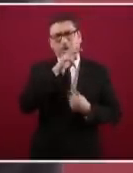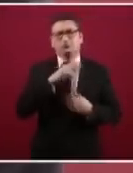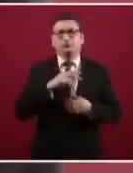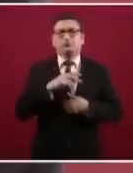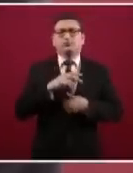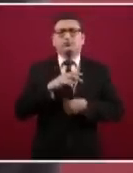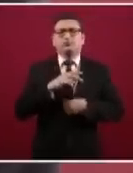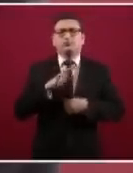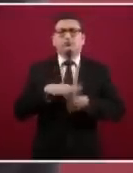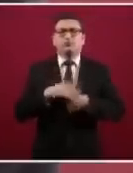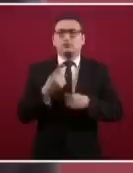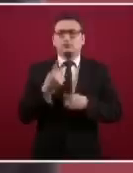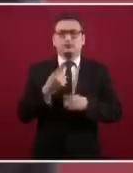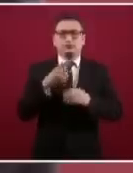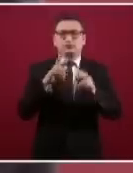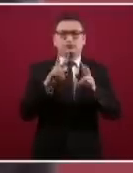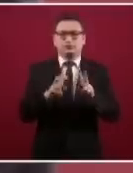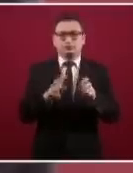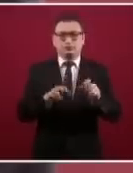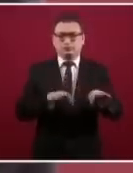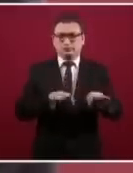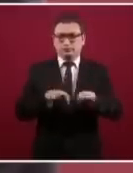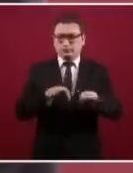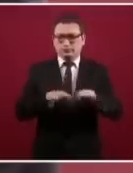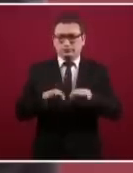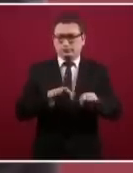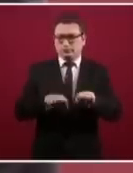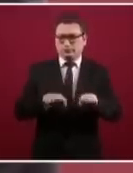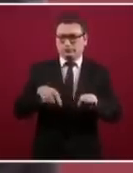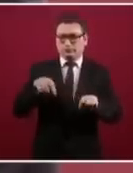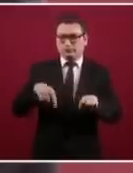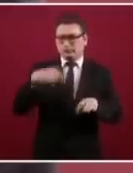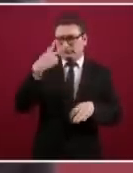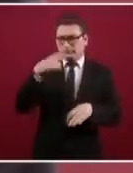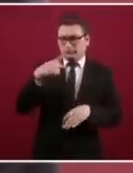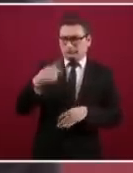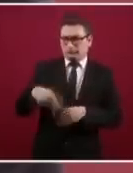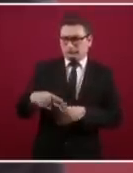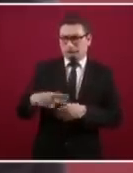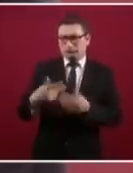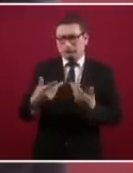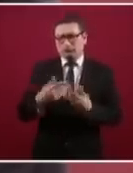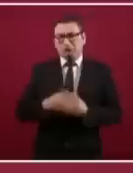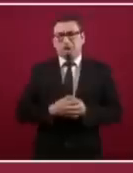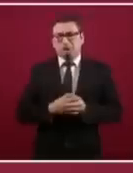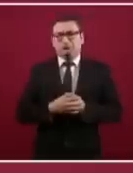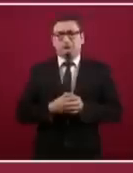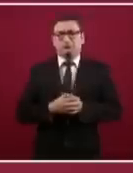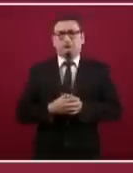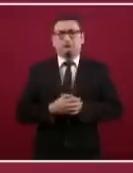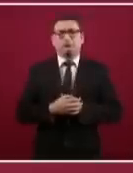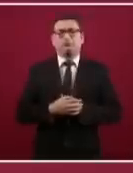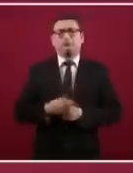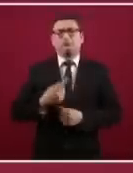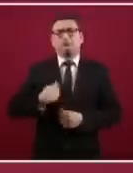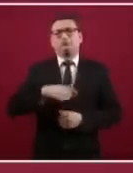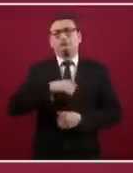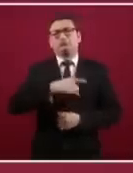la situación laboral de los trabajadores mexicanos. Entonces hay plena